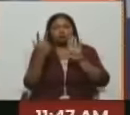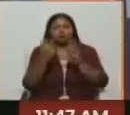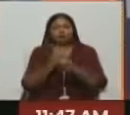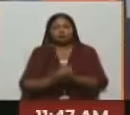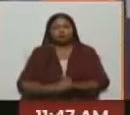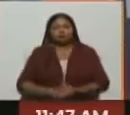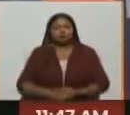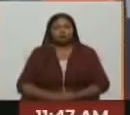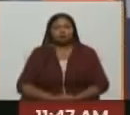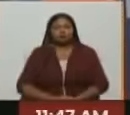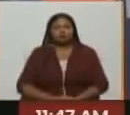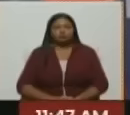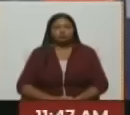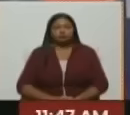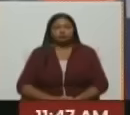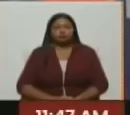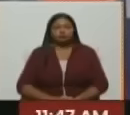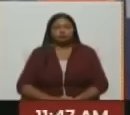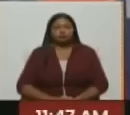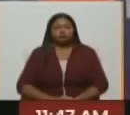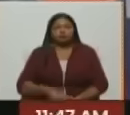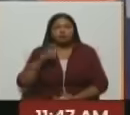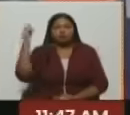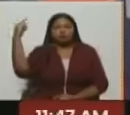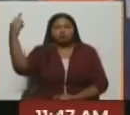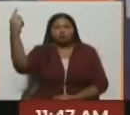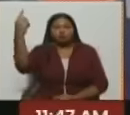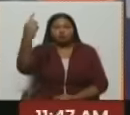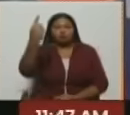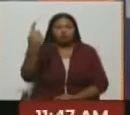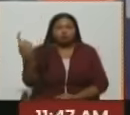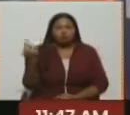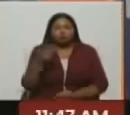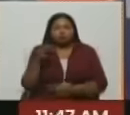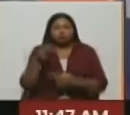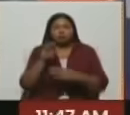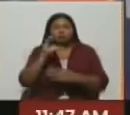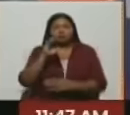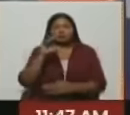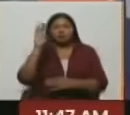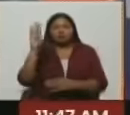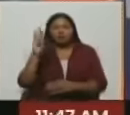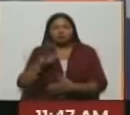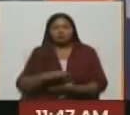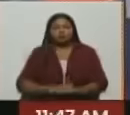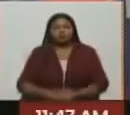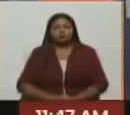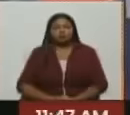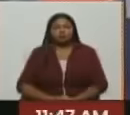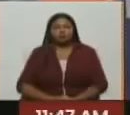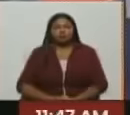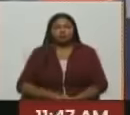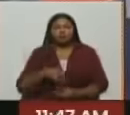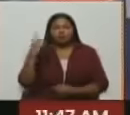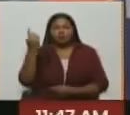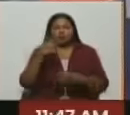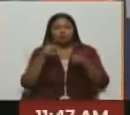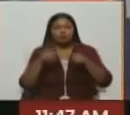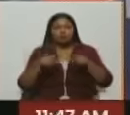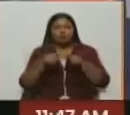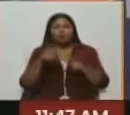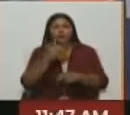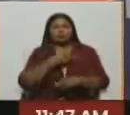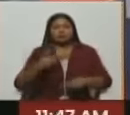con unos drones, dos drones con C4 para volar toda la tarima